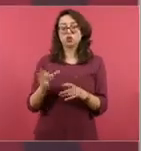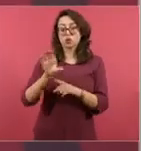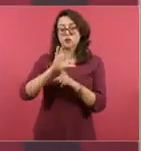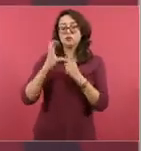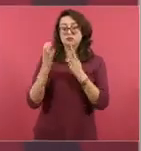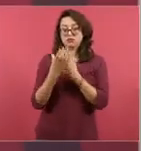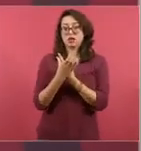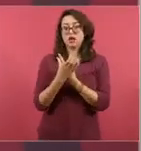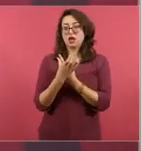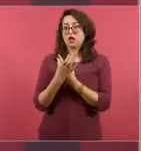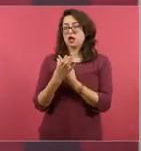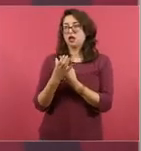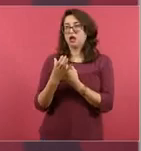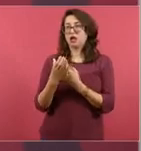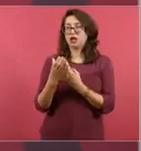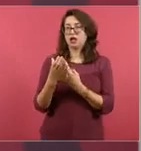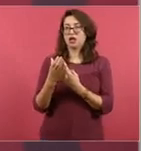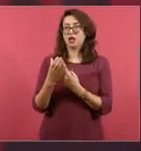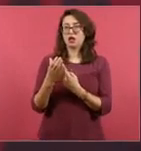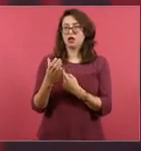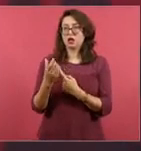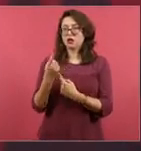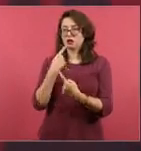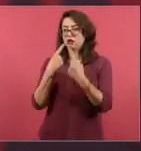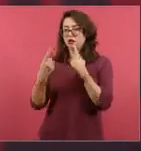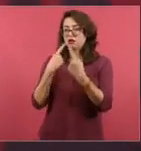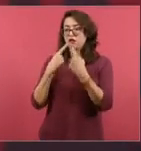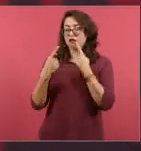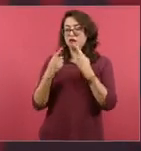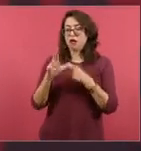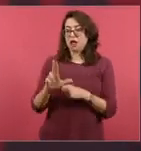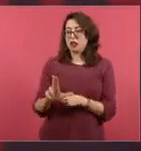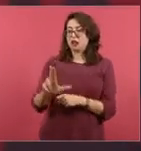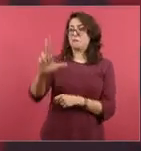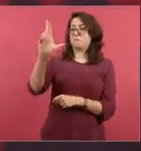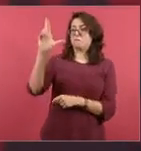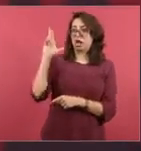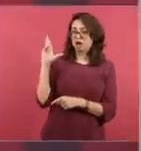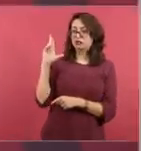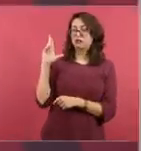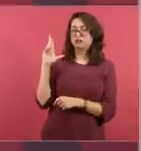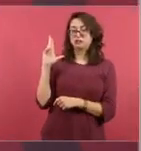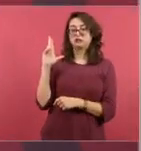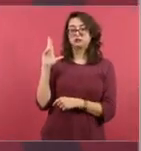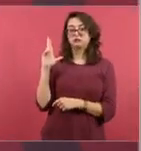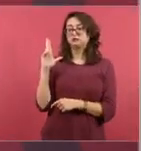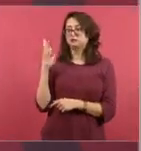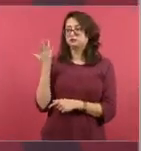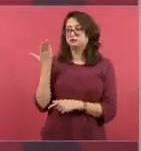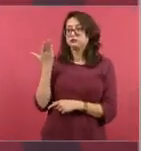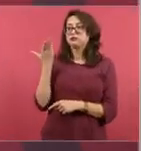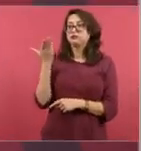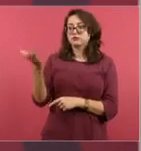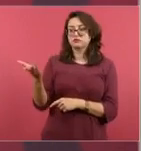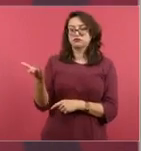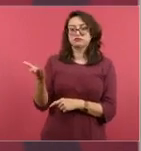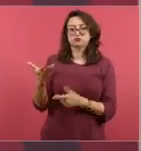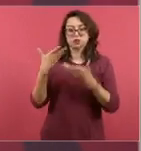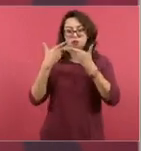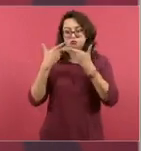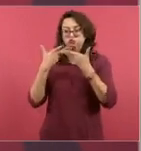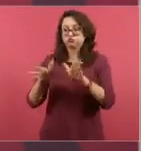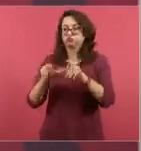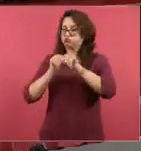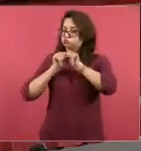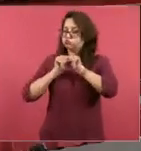comité de transparencia se hizo el día martes, el martes pasado. Entonces se solicita al comité